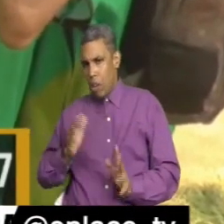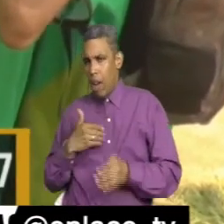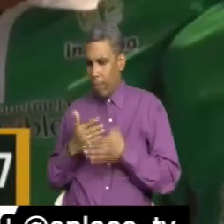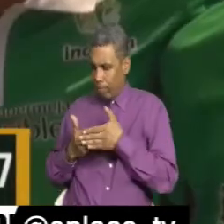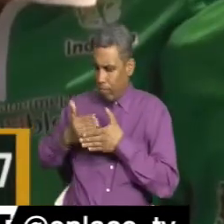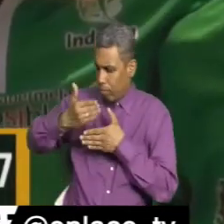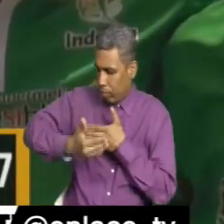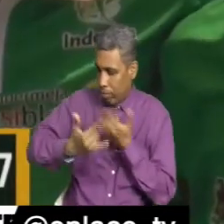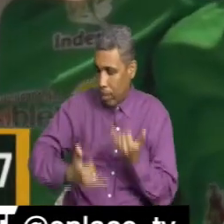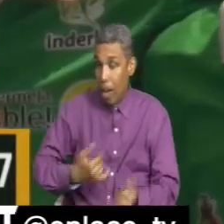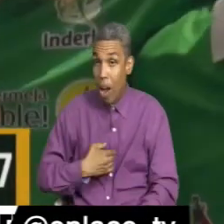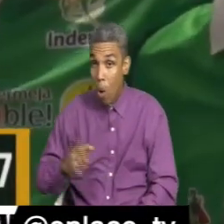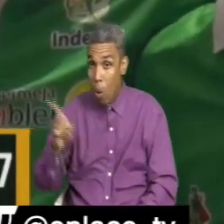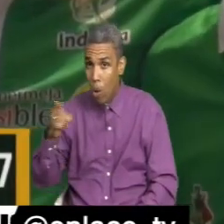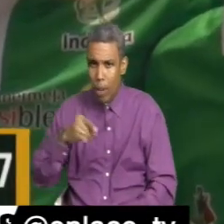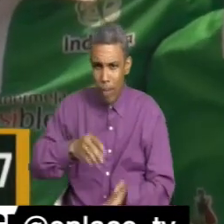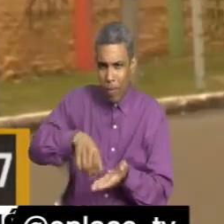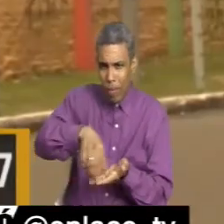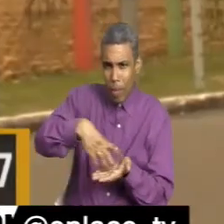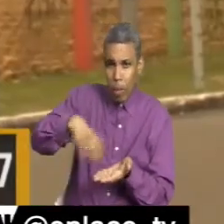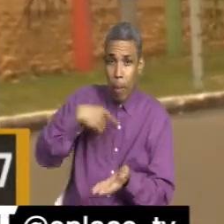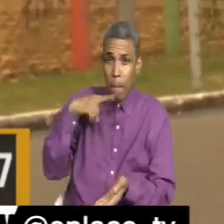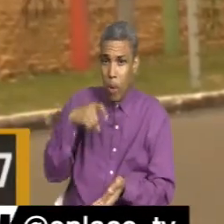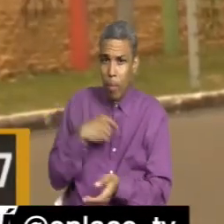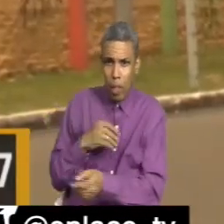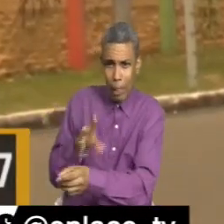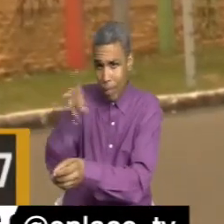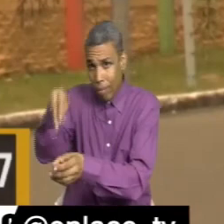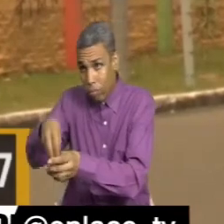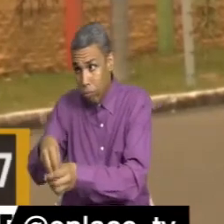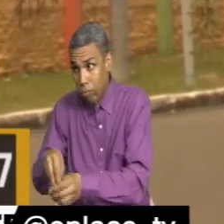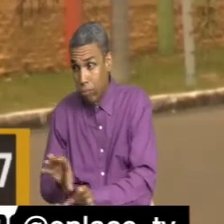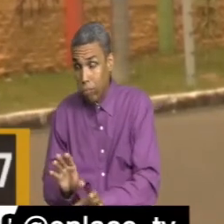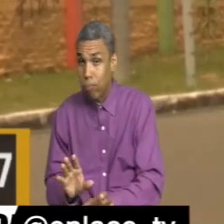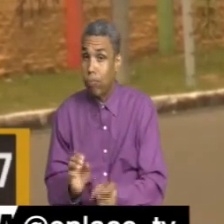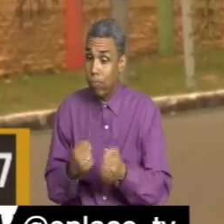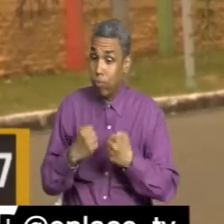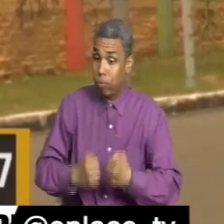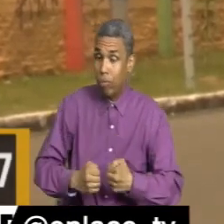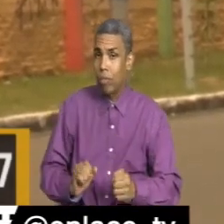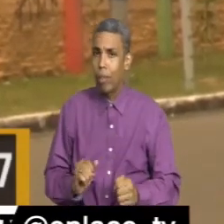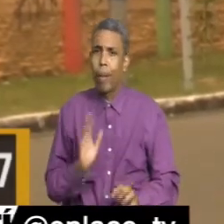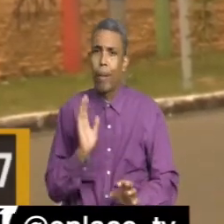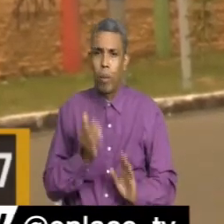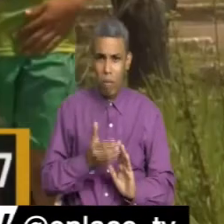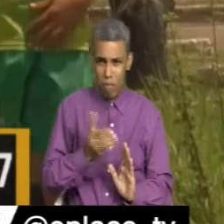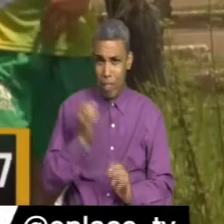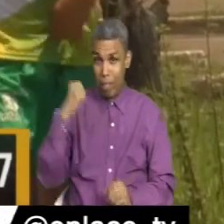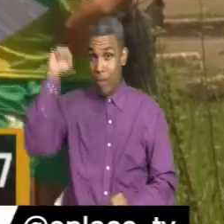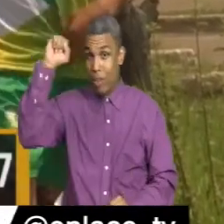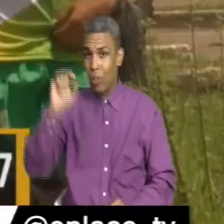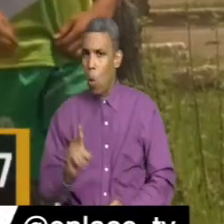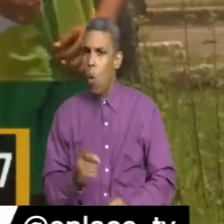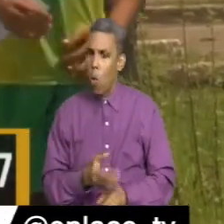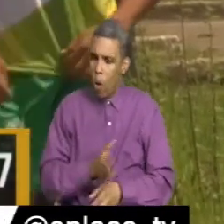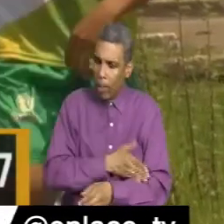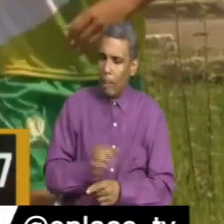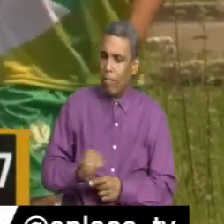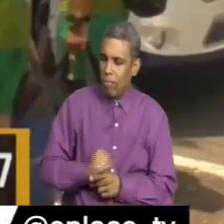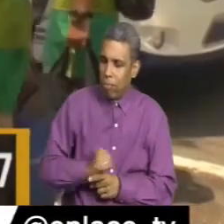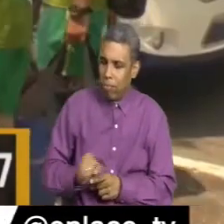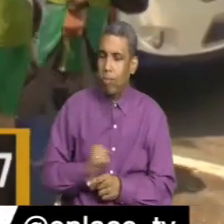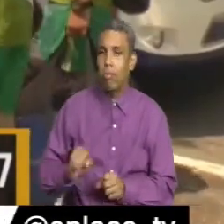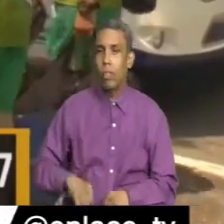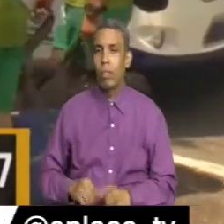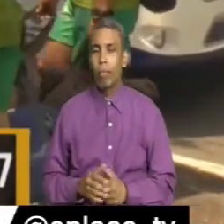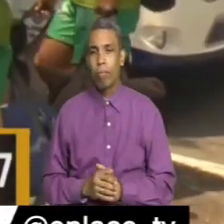título. Pues se siente muy bien, pero siempre hay que trabajar porque, o sea, las cosas no sean porque sí, hay que trabajar. Estos Juegos Supérate integran a